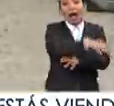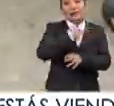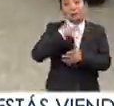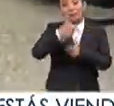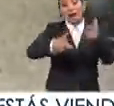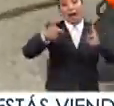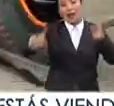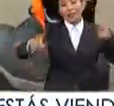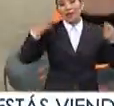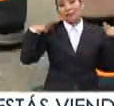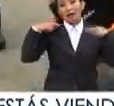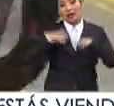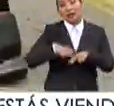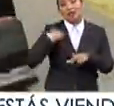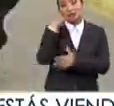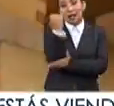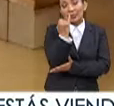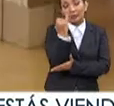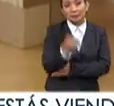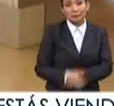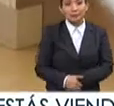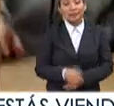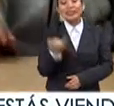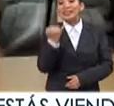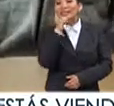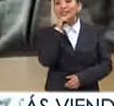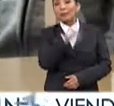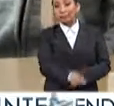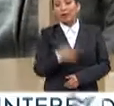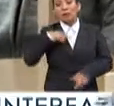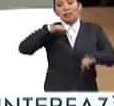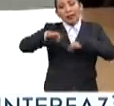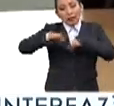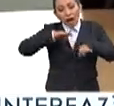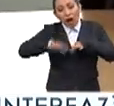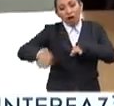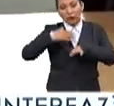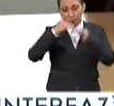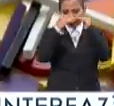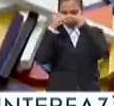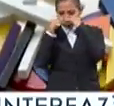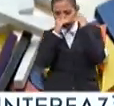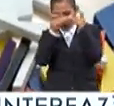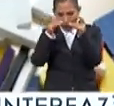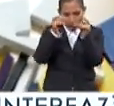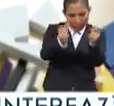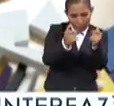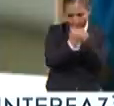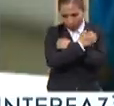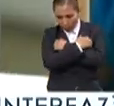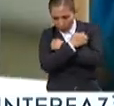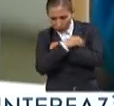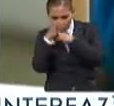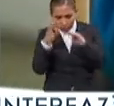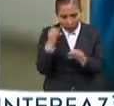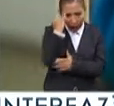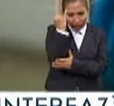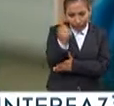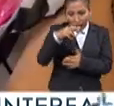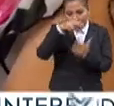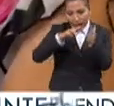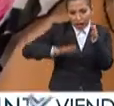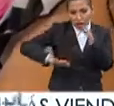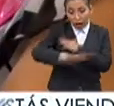salarios del personal en los preescolares así como la labor de estandarizar la calidad de estas instituciones en la